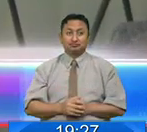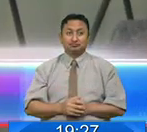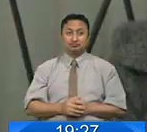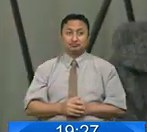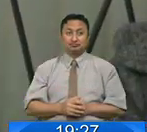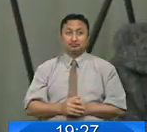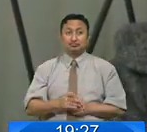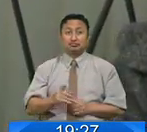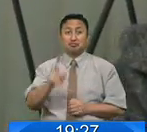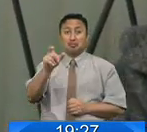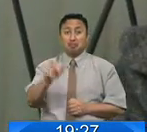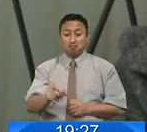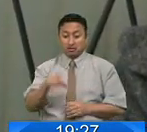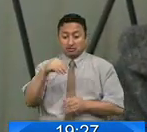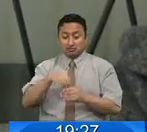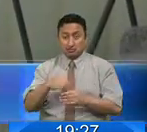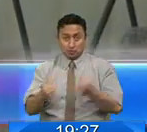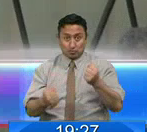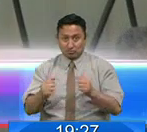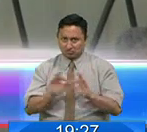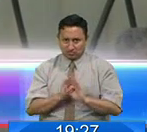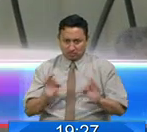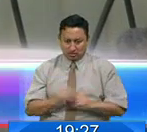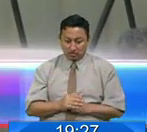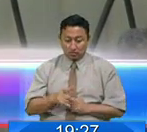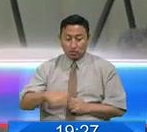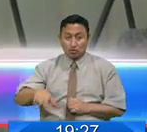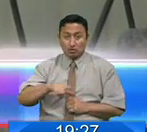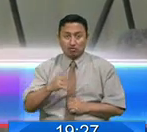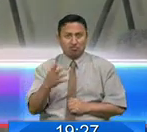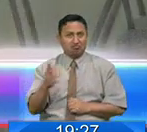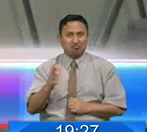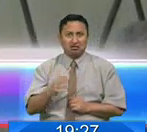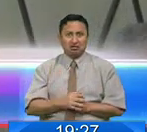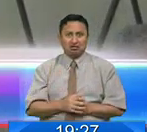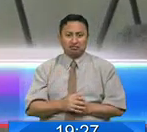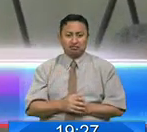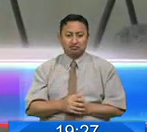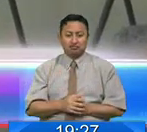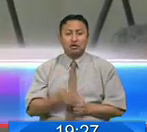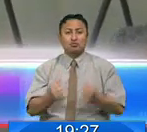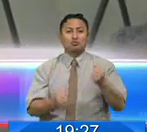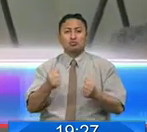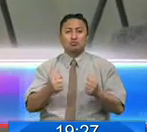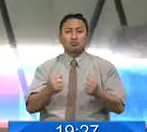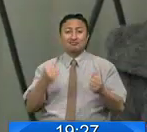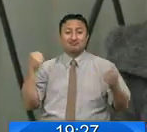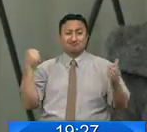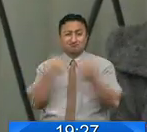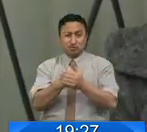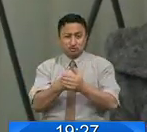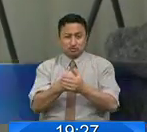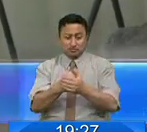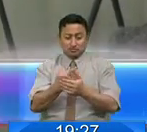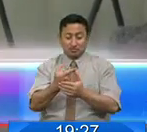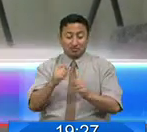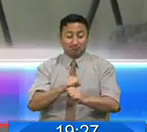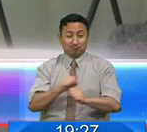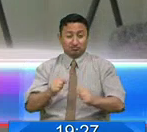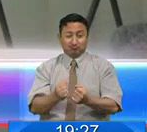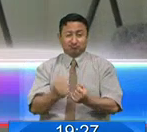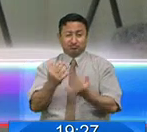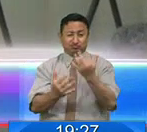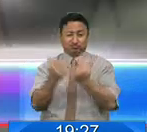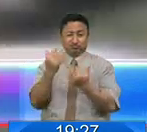ninguna persona dentro del vehículo tampoco en el lugar del accidente de tránsito si el vehículo producto del impacto o producto del accidente de